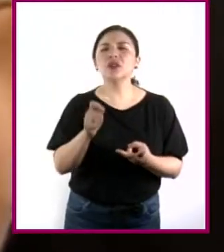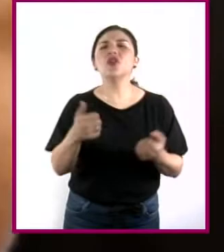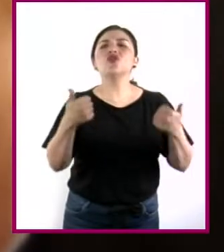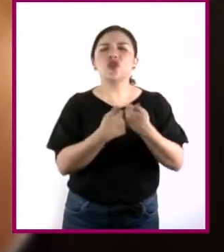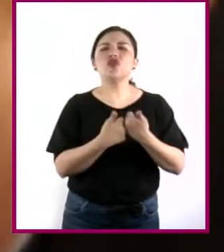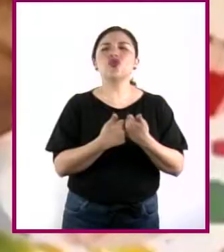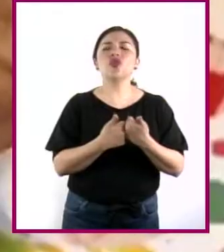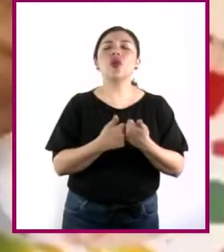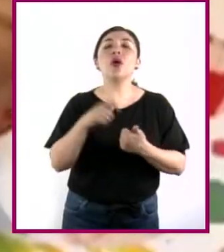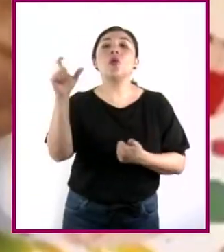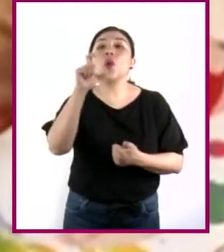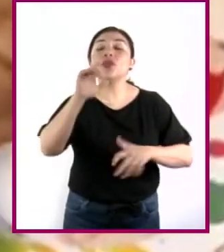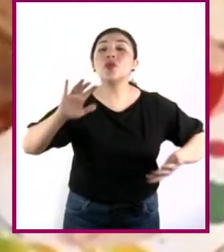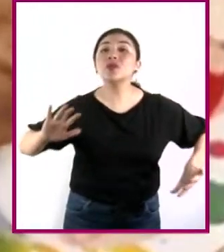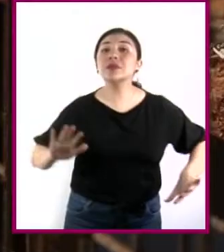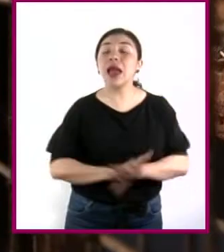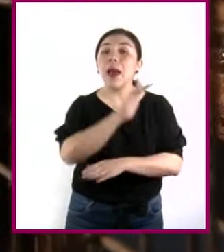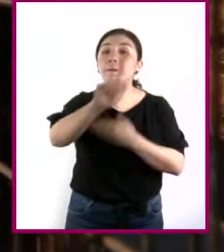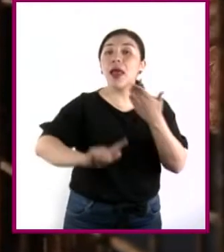se cambia la ley